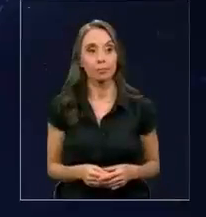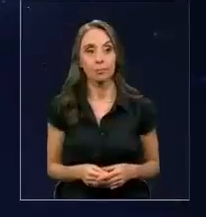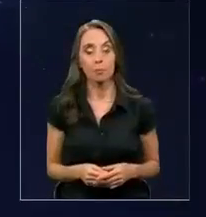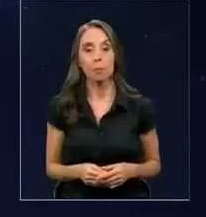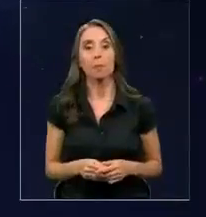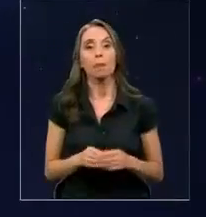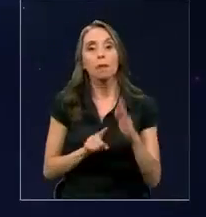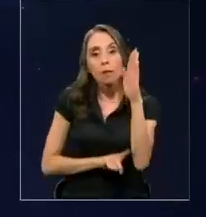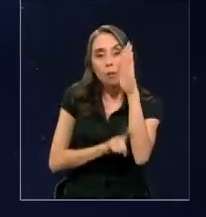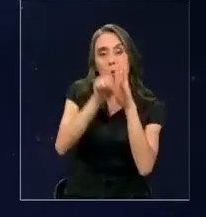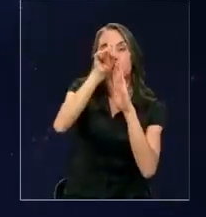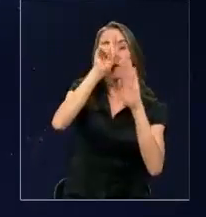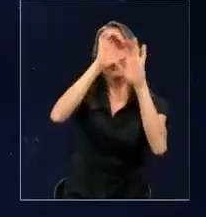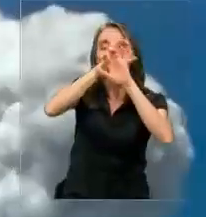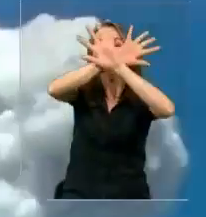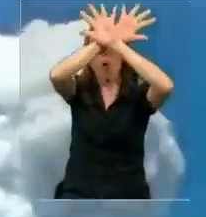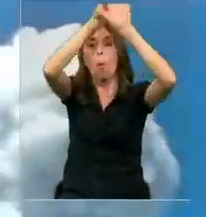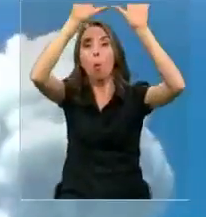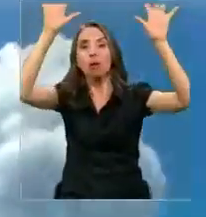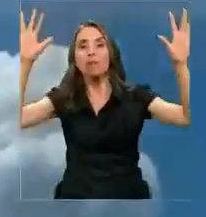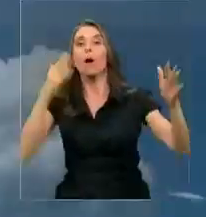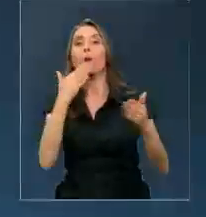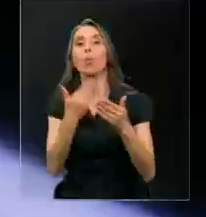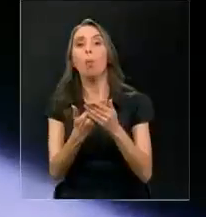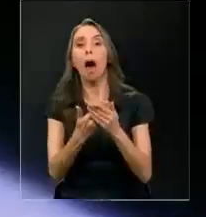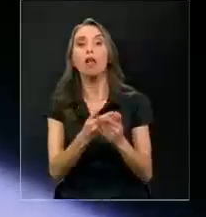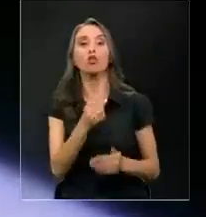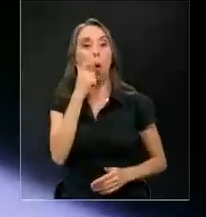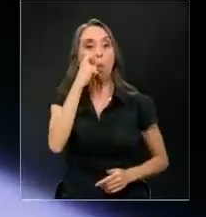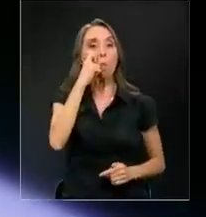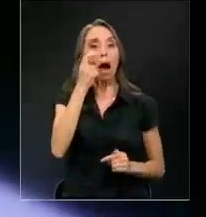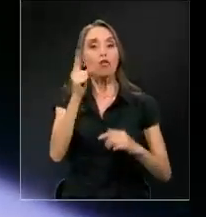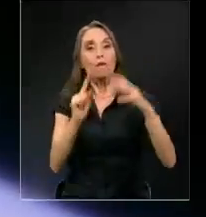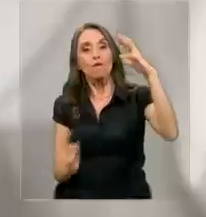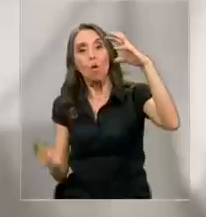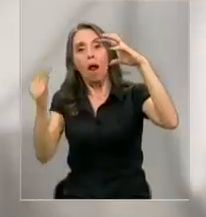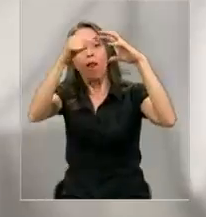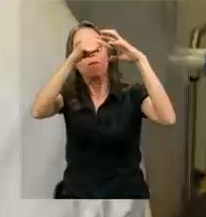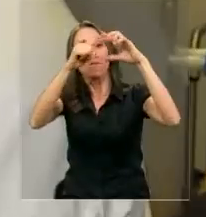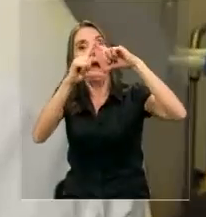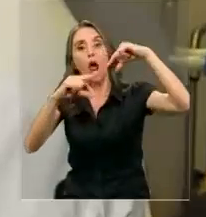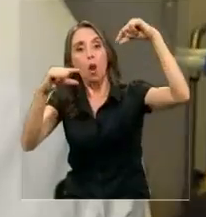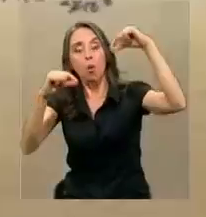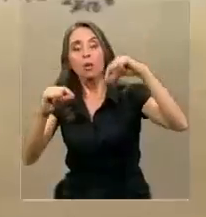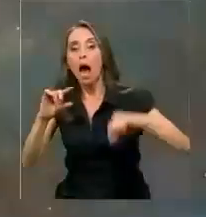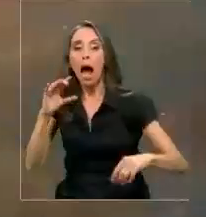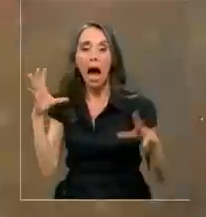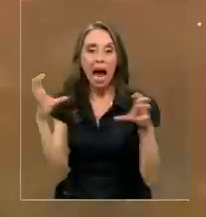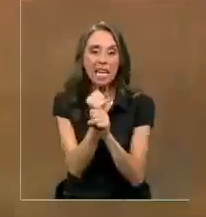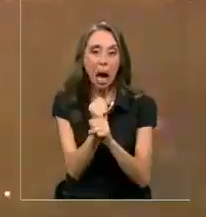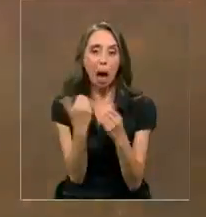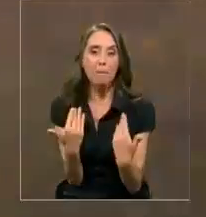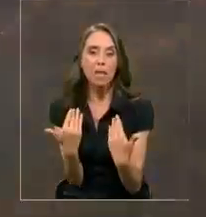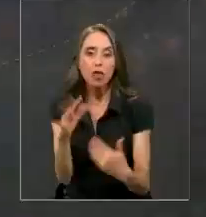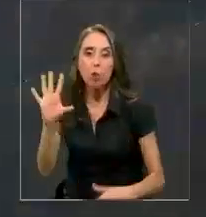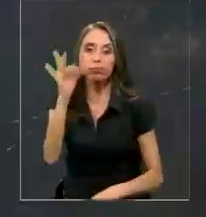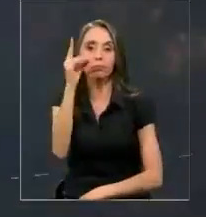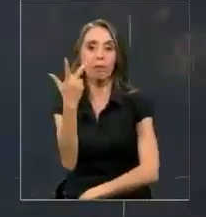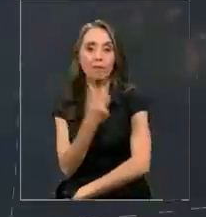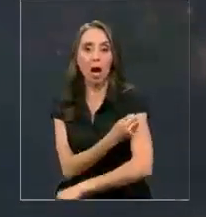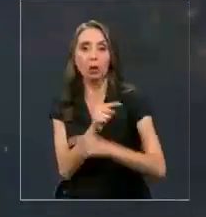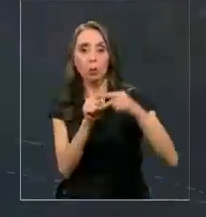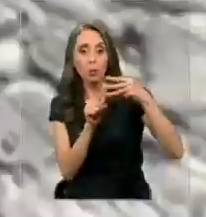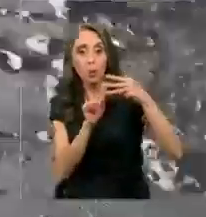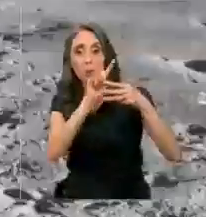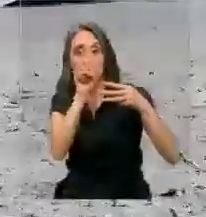¿Cómo explorar el universo infinito? ¿Cuándo volveremos a la Luna? ¿Cómo desarrollar una vacuna en tiempo récord? Son preguntas que, sin importar